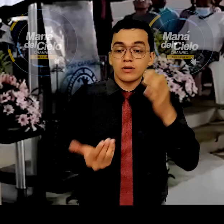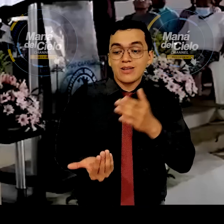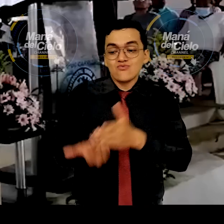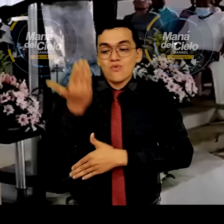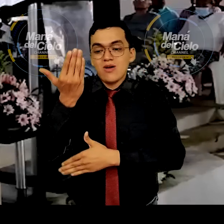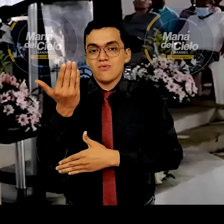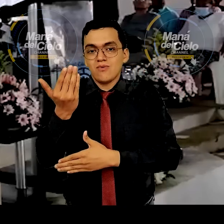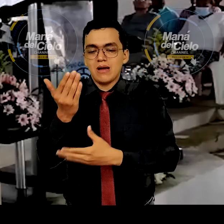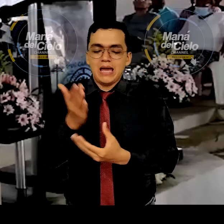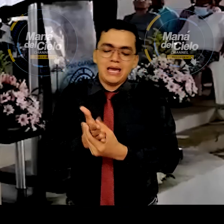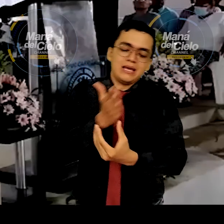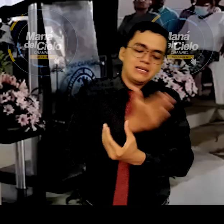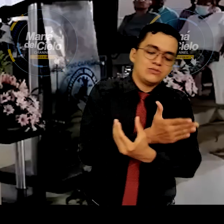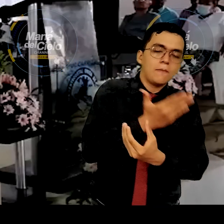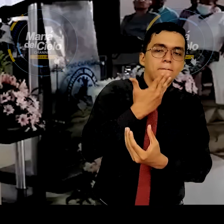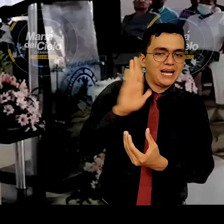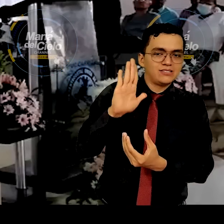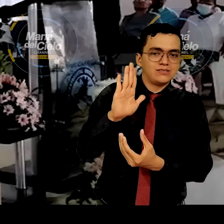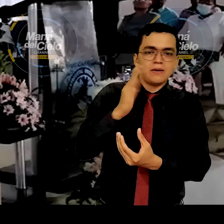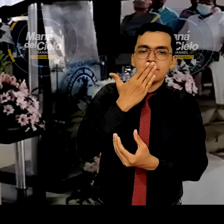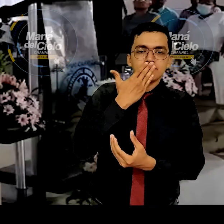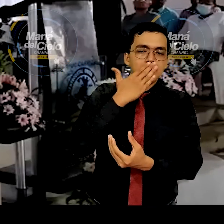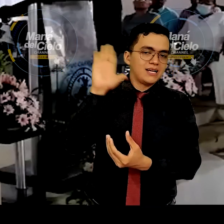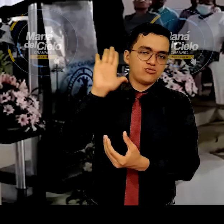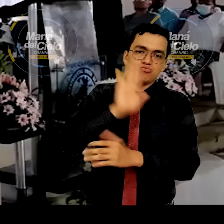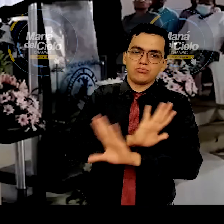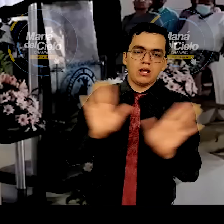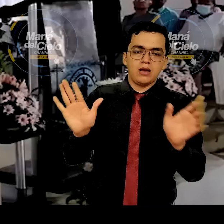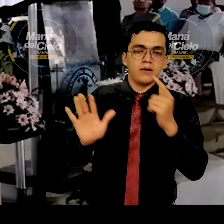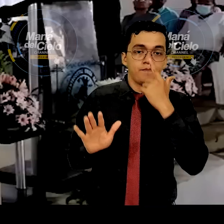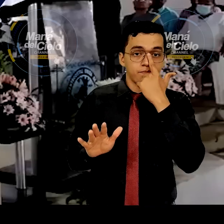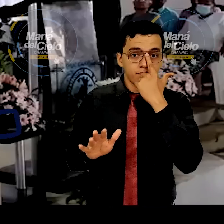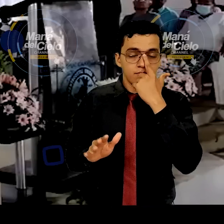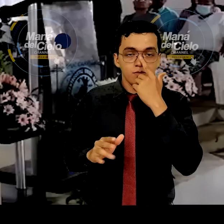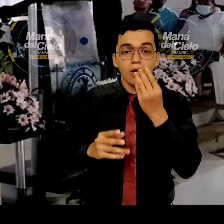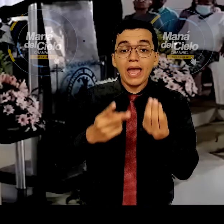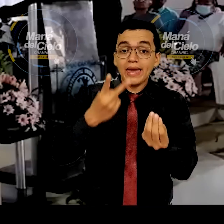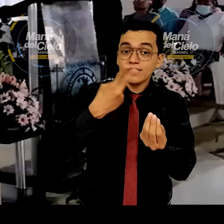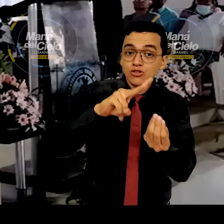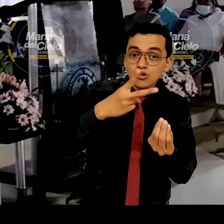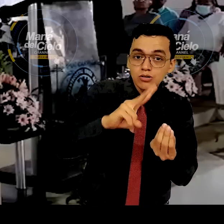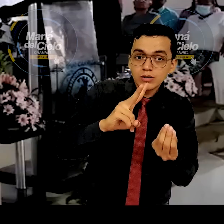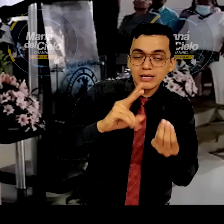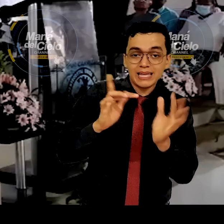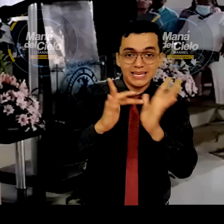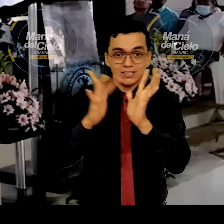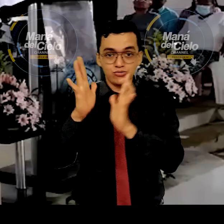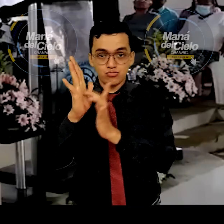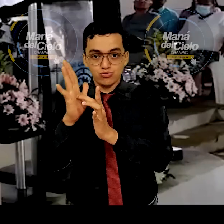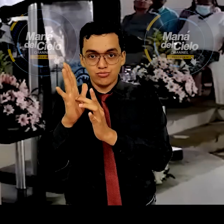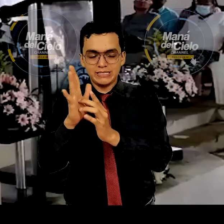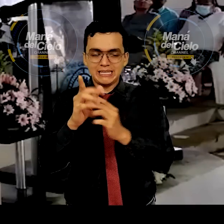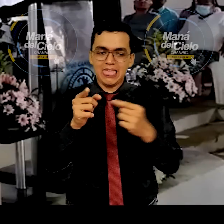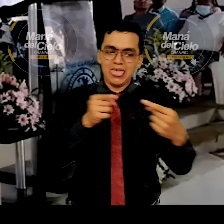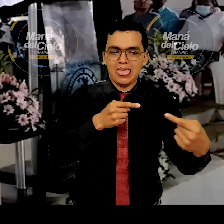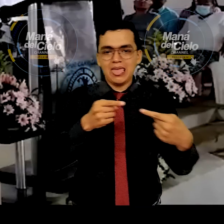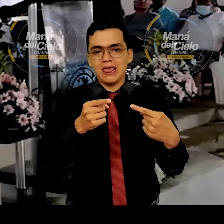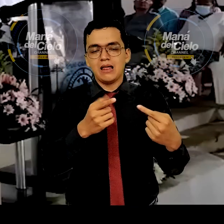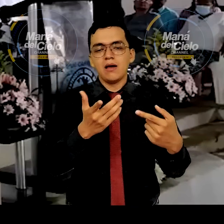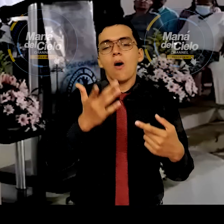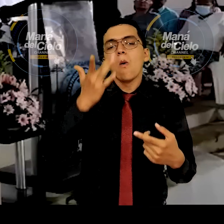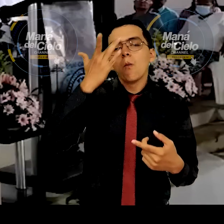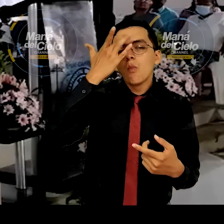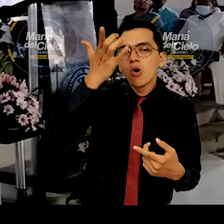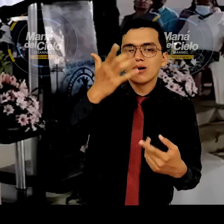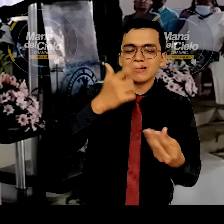se relacionaron con Jesús en la época del Antiguo Testamento, cuando todavía la ley estaba en pie, y tenían